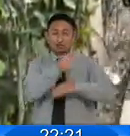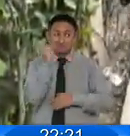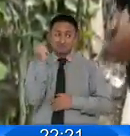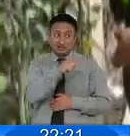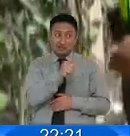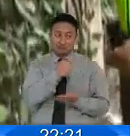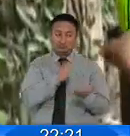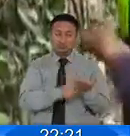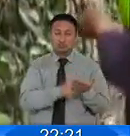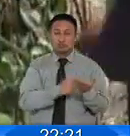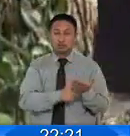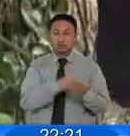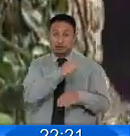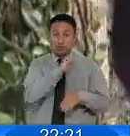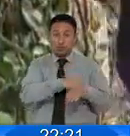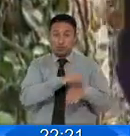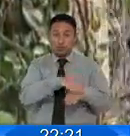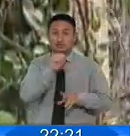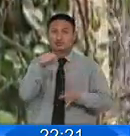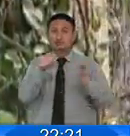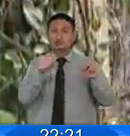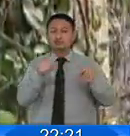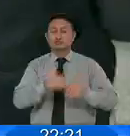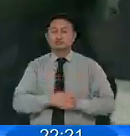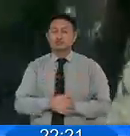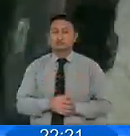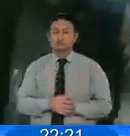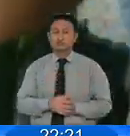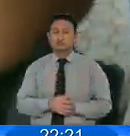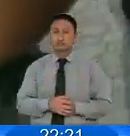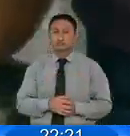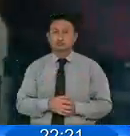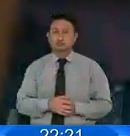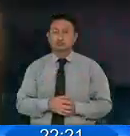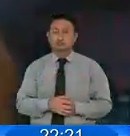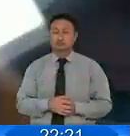determinen el grado de responsabilidad de la gente. En Quito informó Iván Casam.